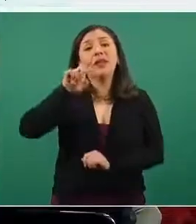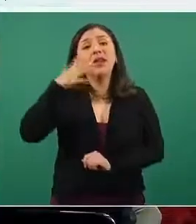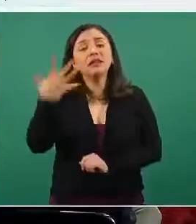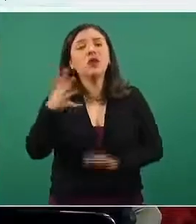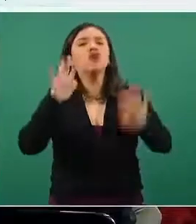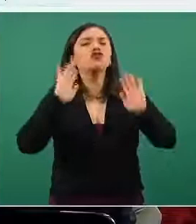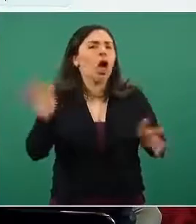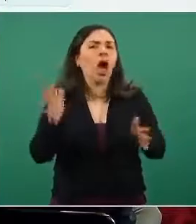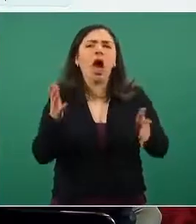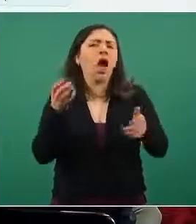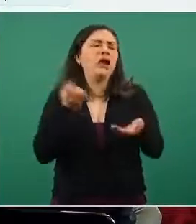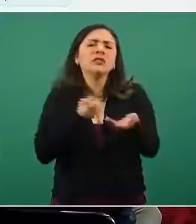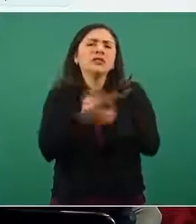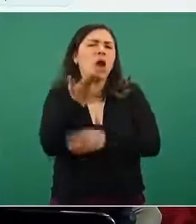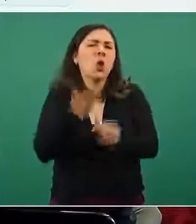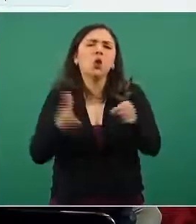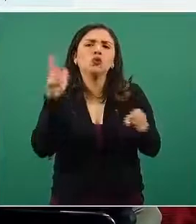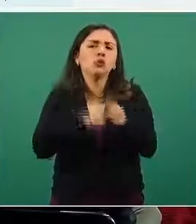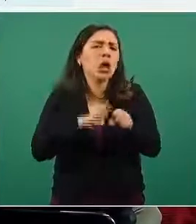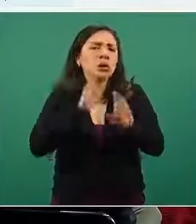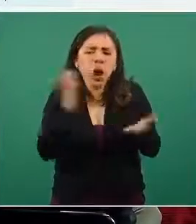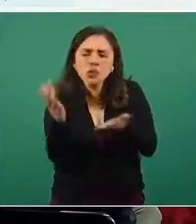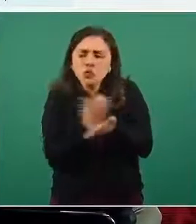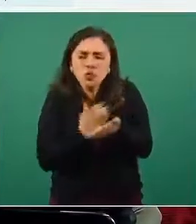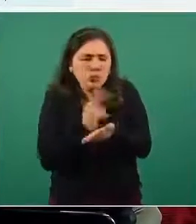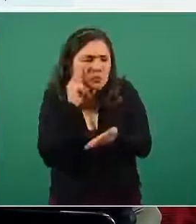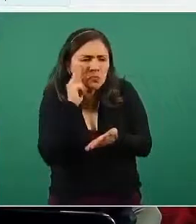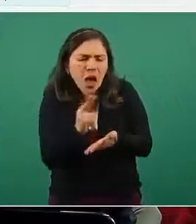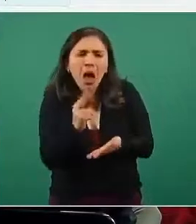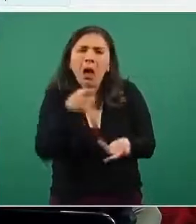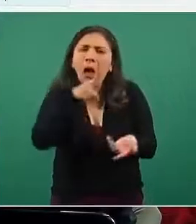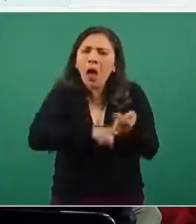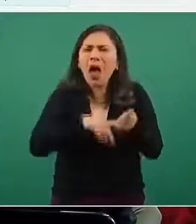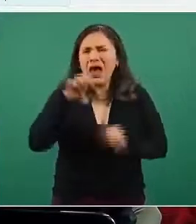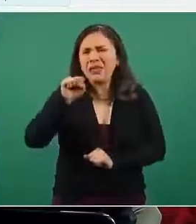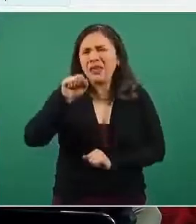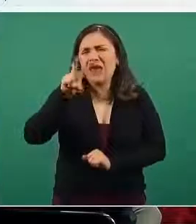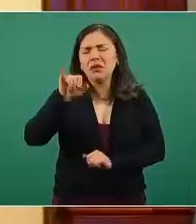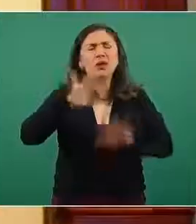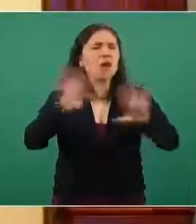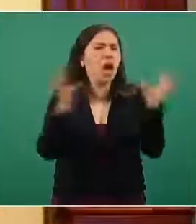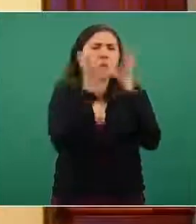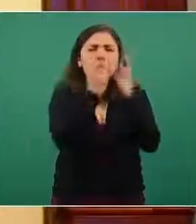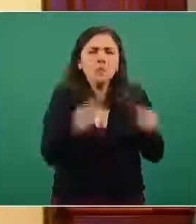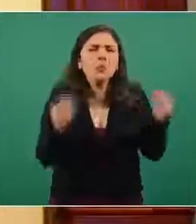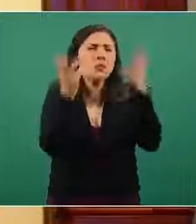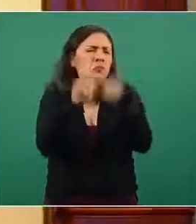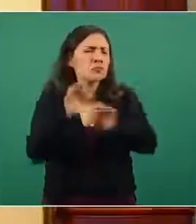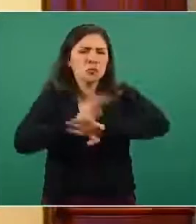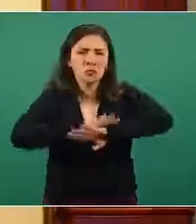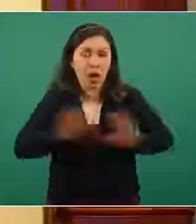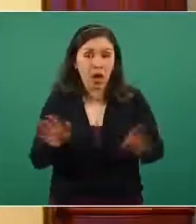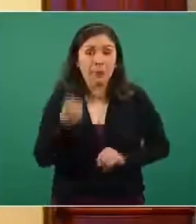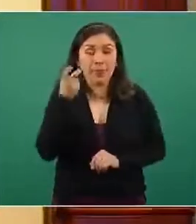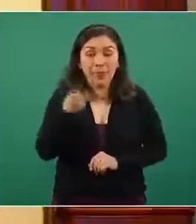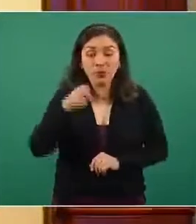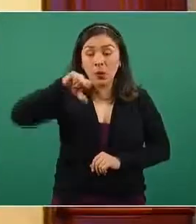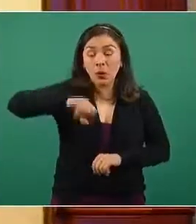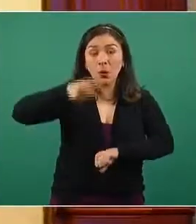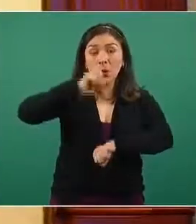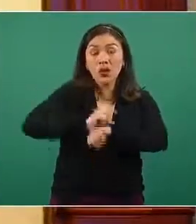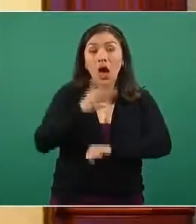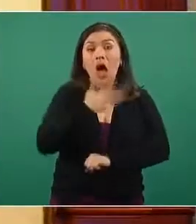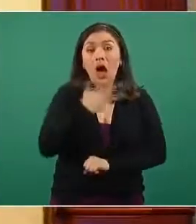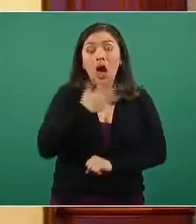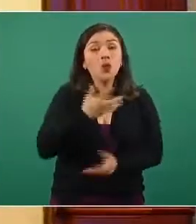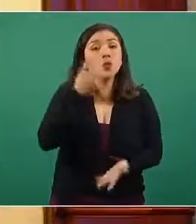ya fueron egresadas o ya resolvieron el problema del ESAVI que se calificó o clasificó como grave, y al día de hoy